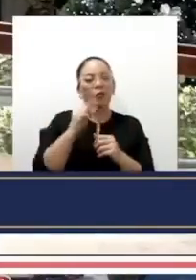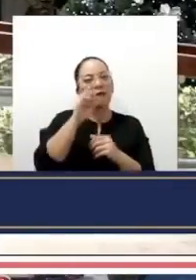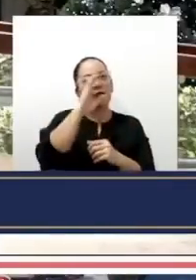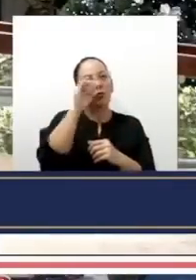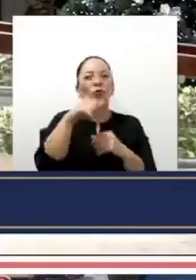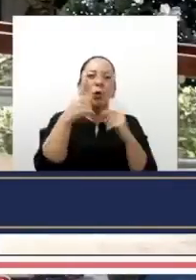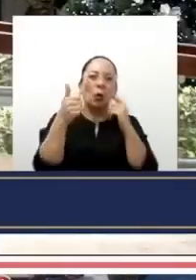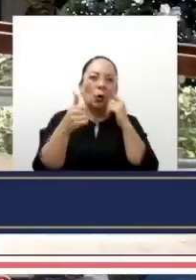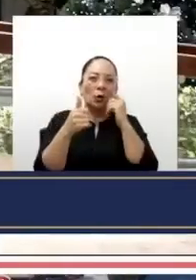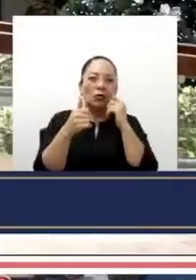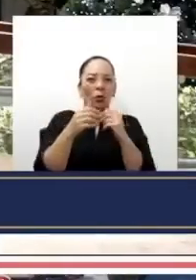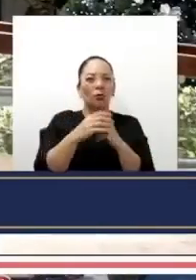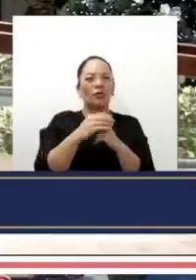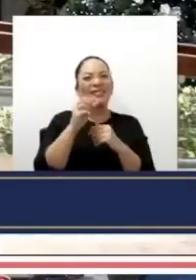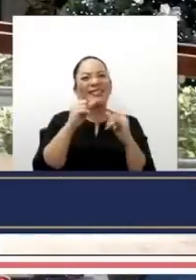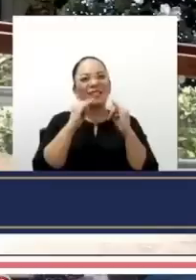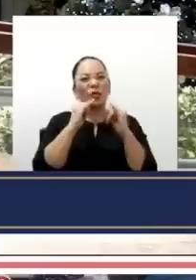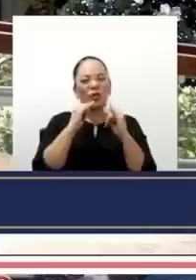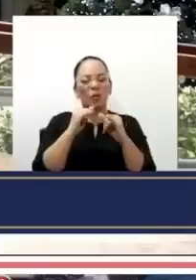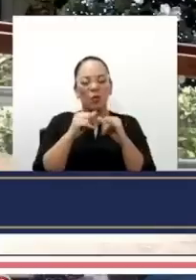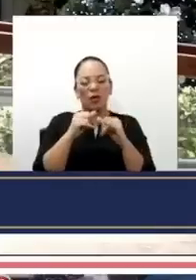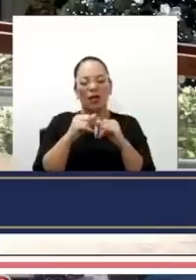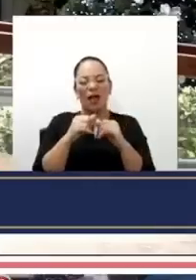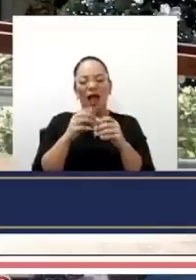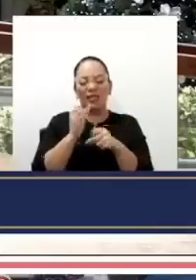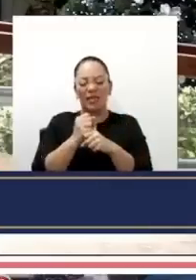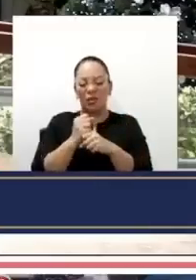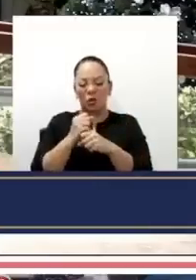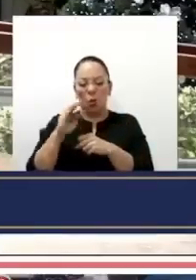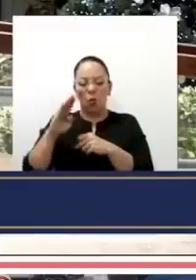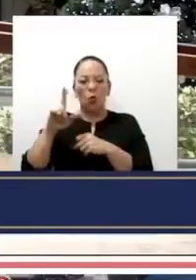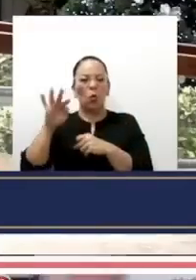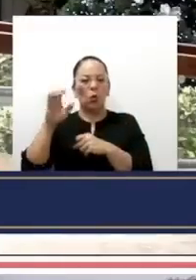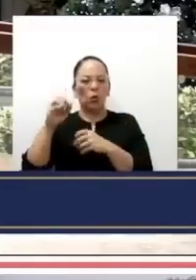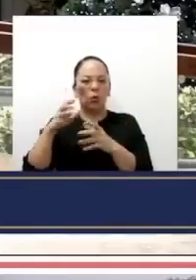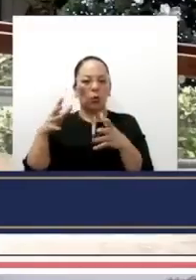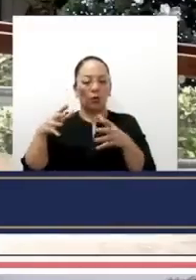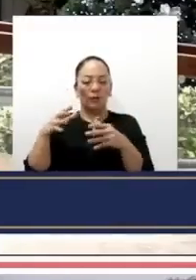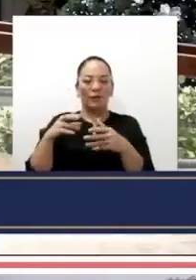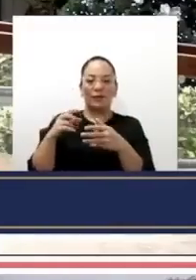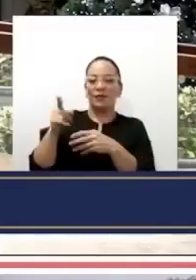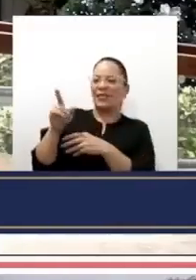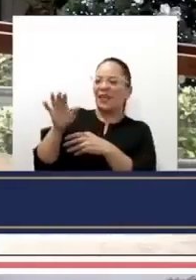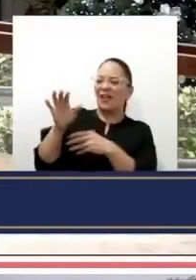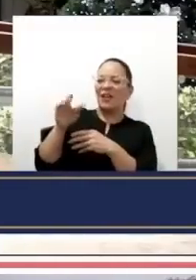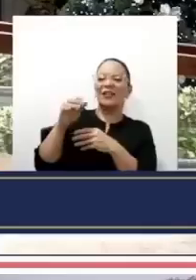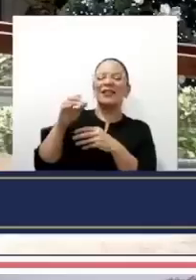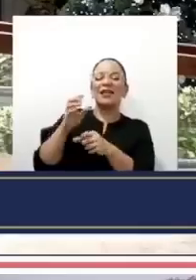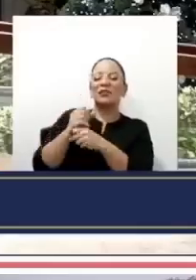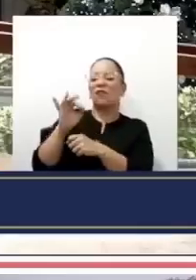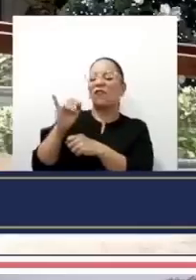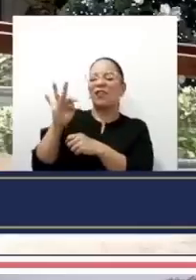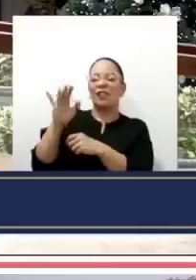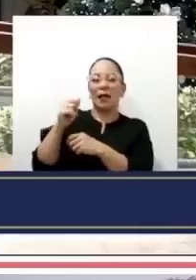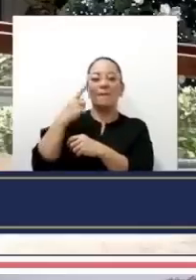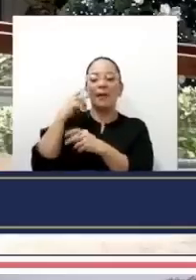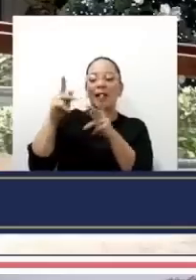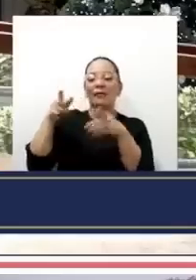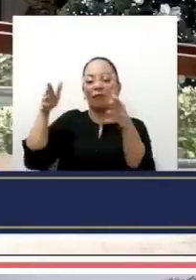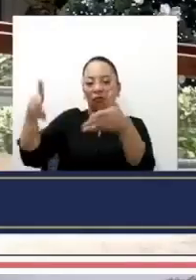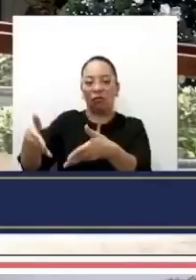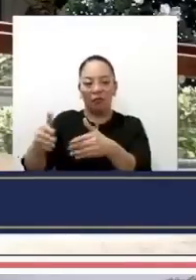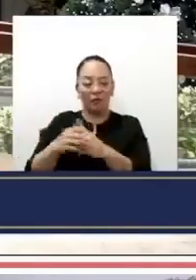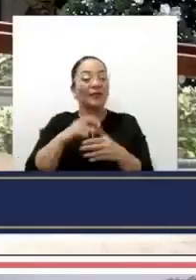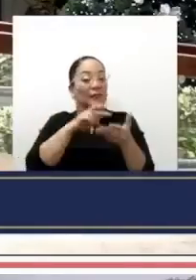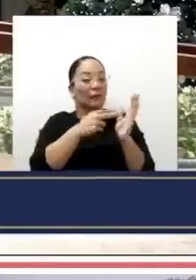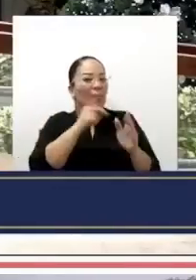ser cansado seguir diciendo haciendo bulto. Sí, tratando de hacer finta para que la gente se vaya de Huicho, así lo diríamos en mi barrio. Eso es engañar a la